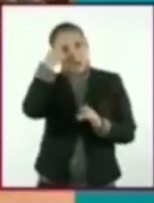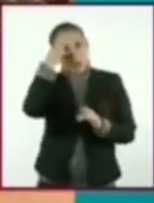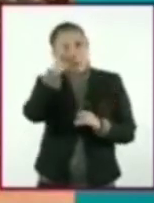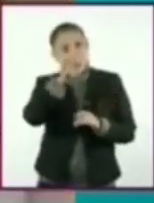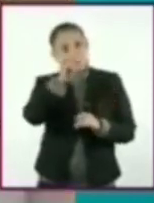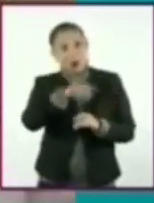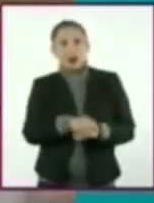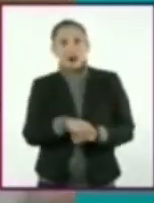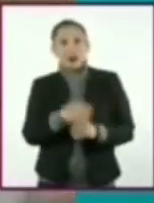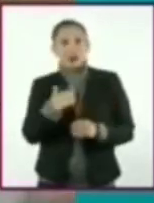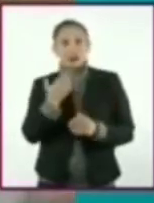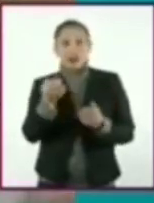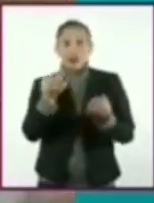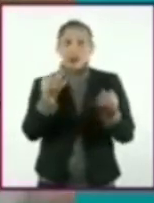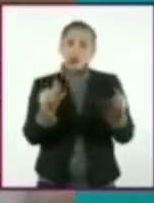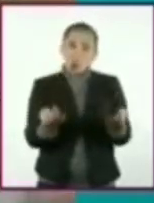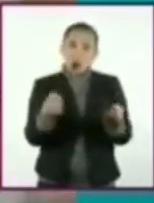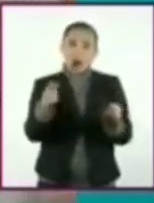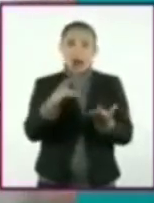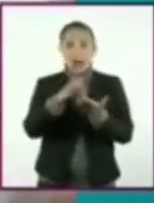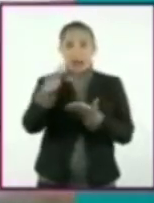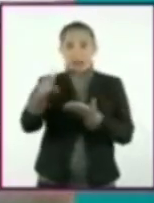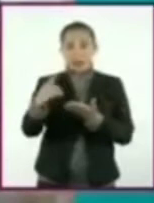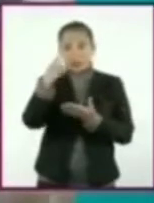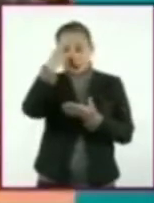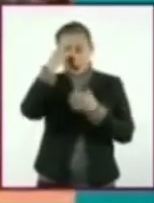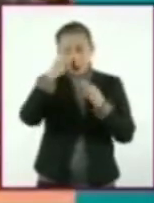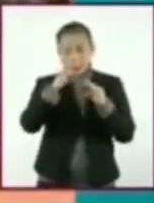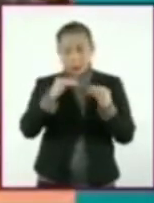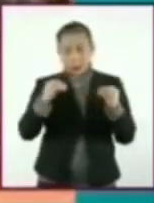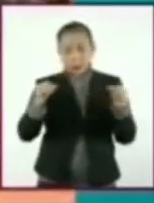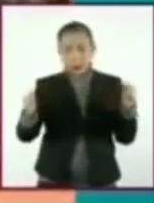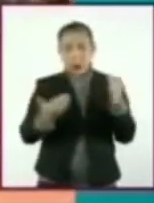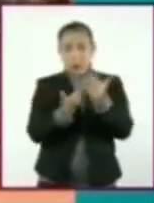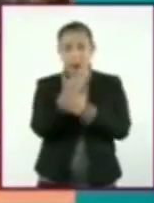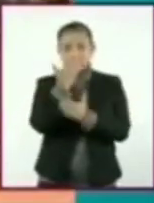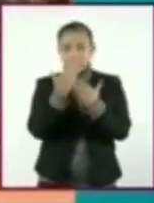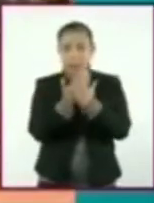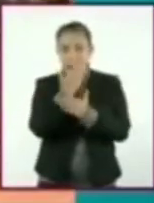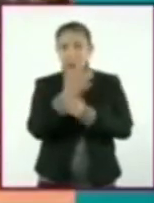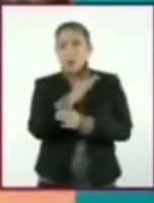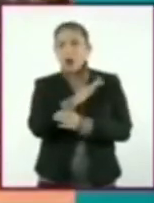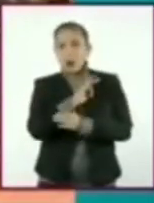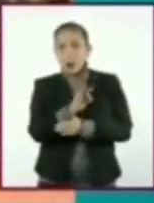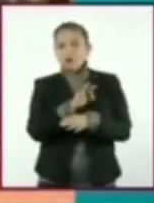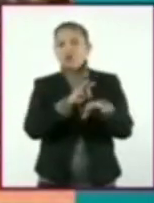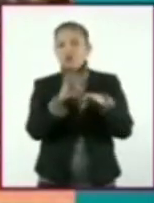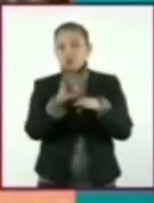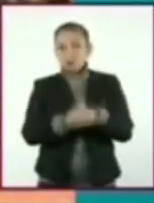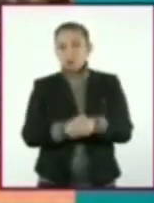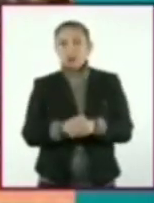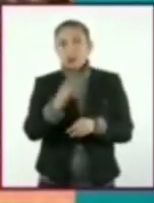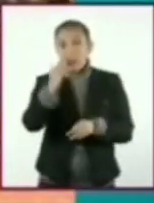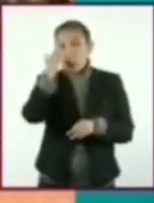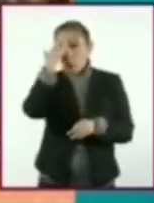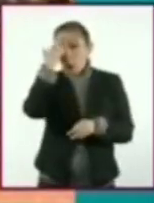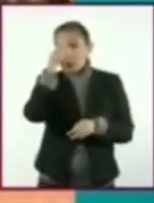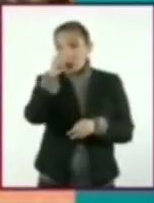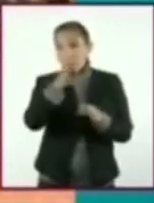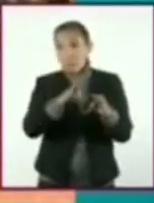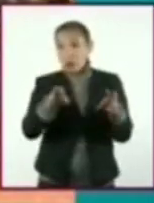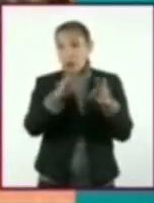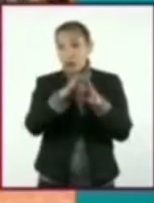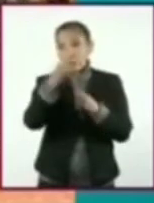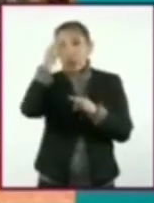otra parte, que desde la yoga, gracias a la meditación todas las mañanas, podemos trabajar. Recuerden que es muy